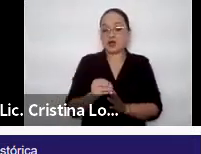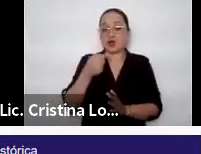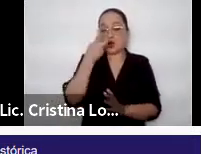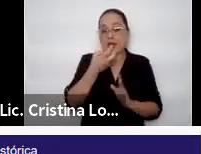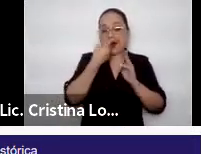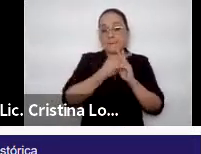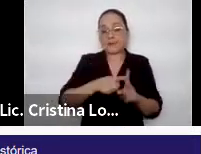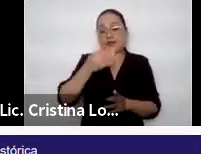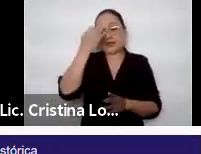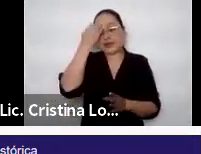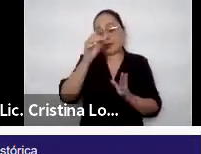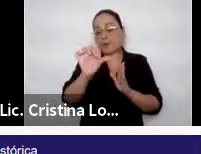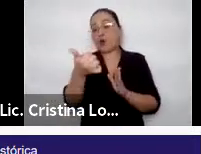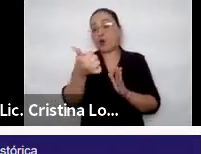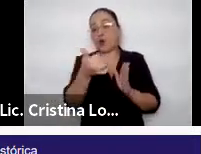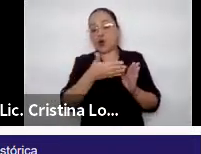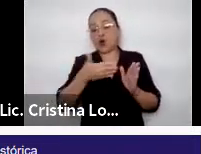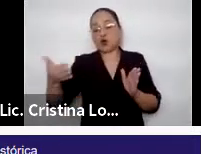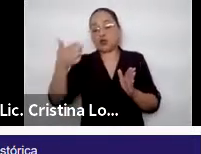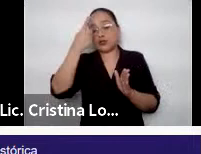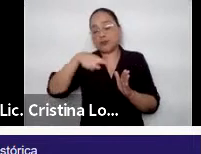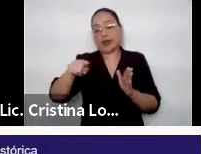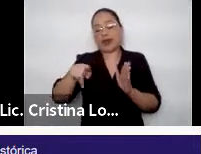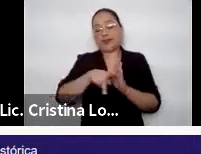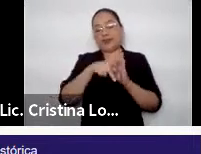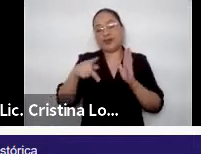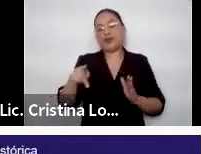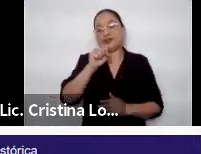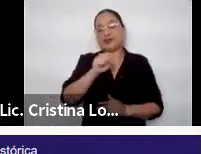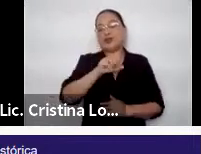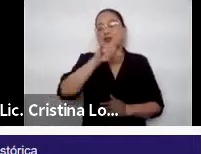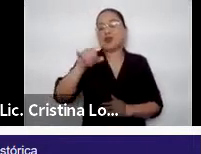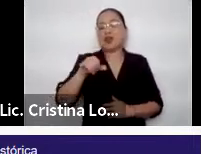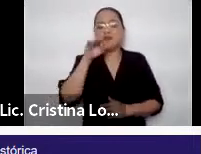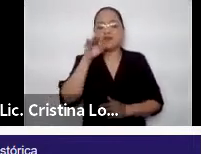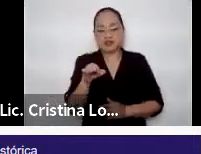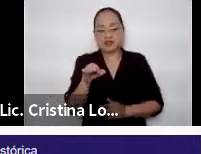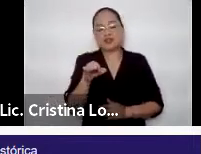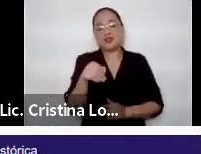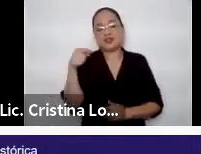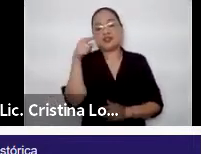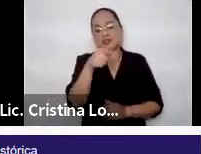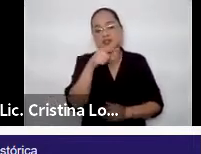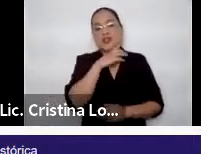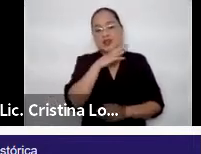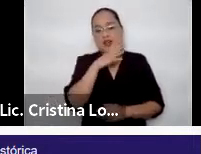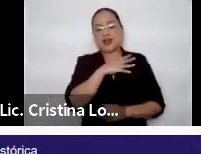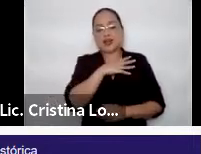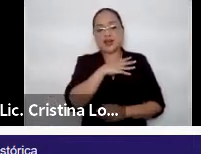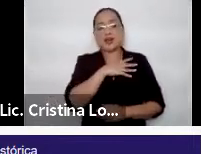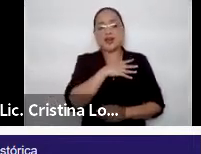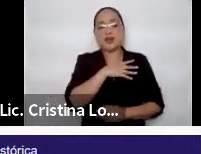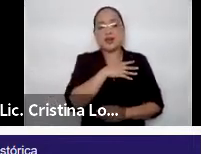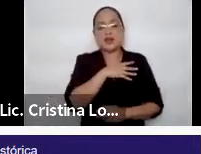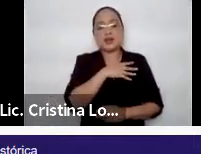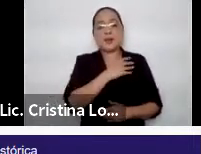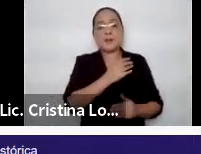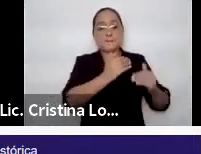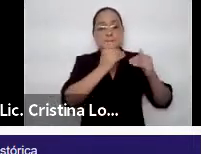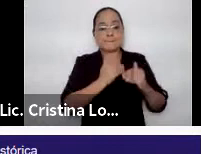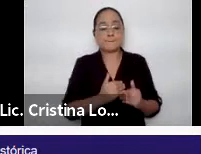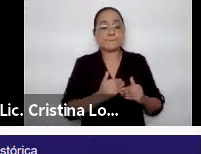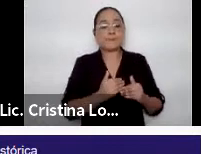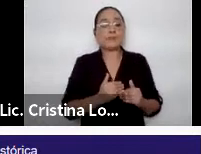la 11ª época del semanario, como lo podrán ustedes visualizar aquí en la parte central inferior de